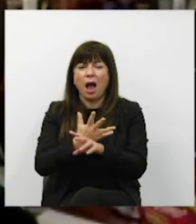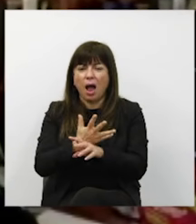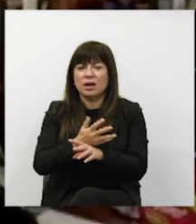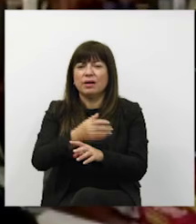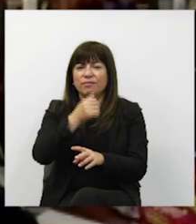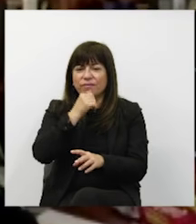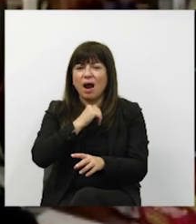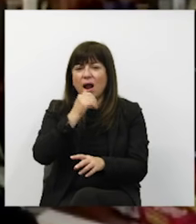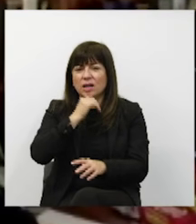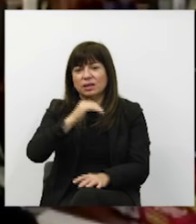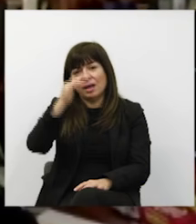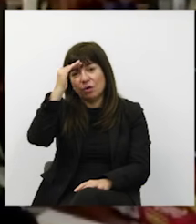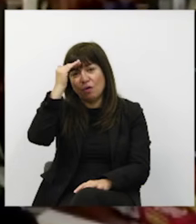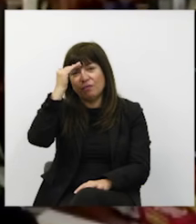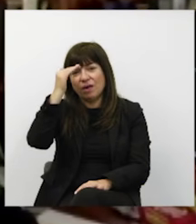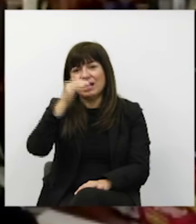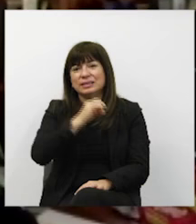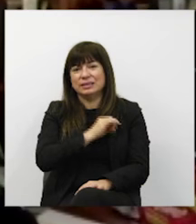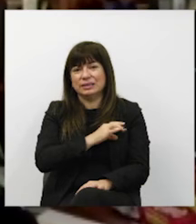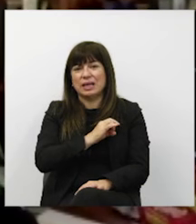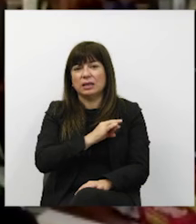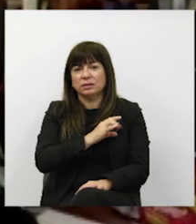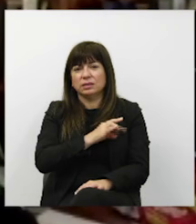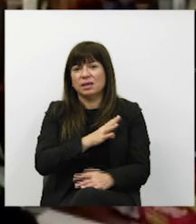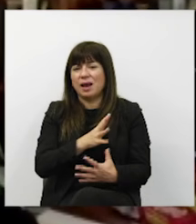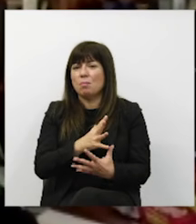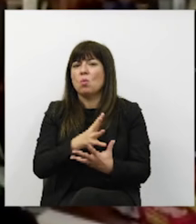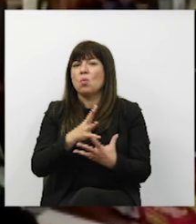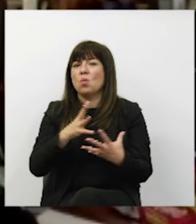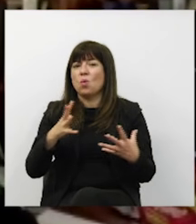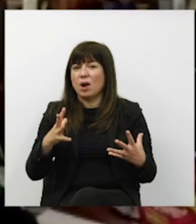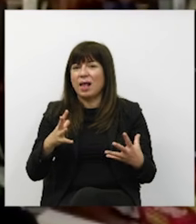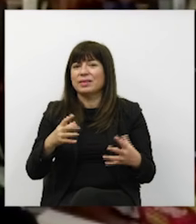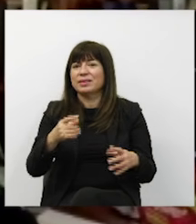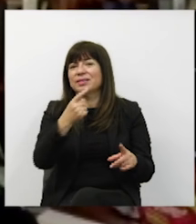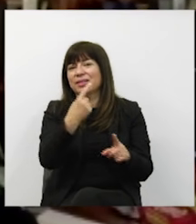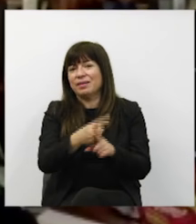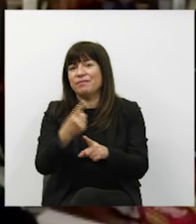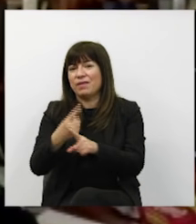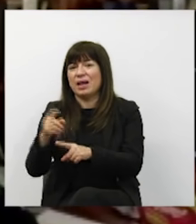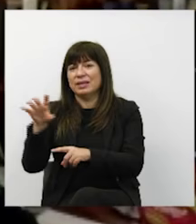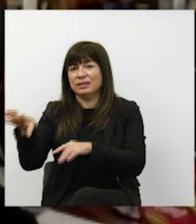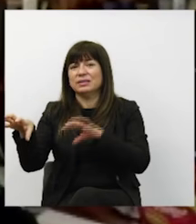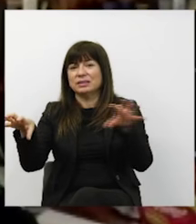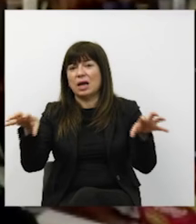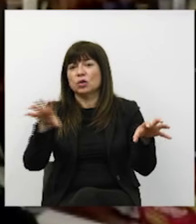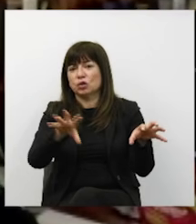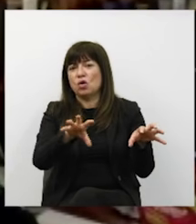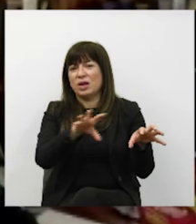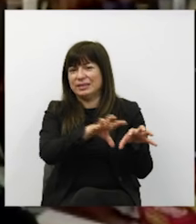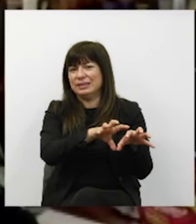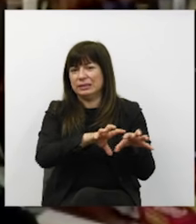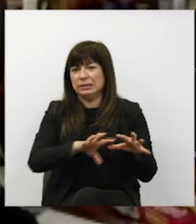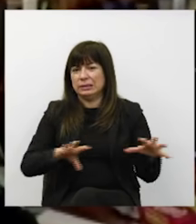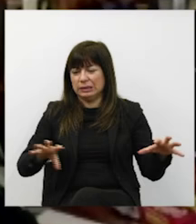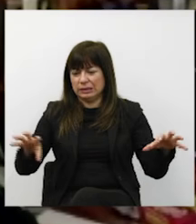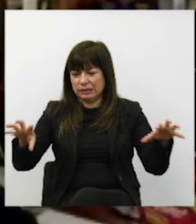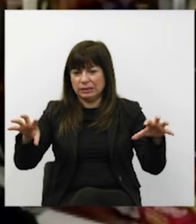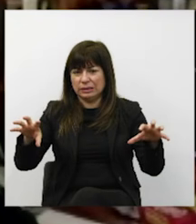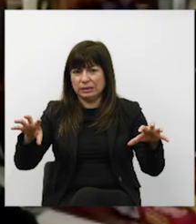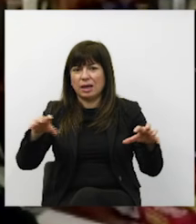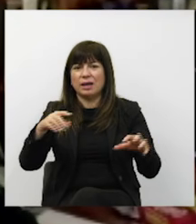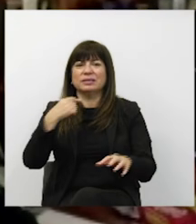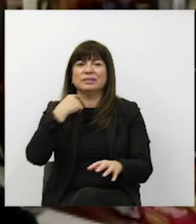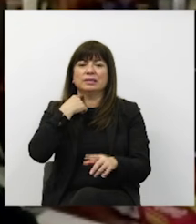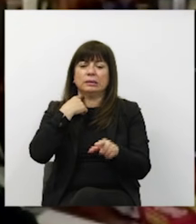de confianza en Chile tan tremenda entre los distintos sectores que ahí es donde falla la